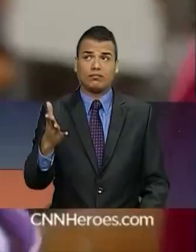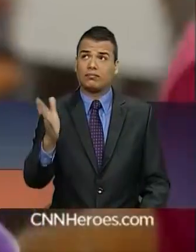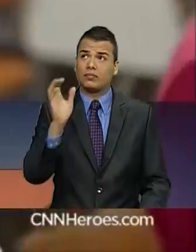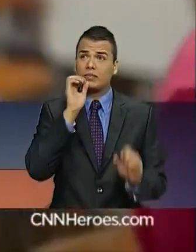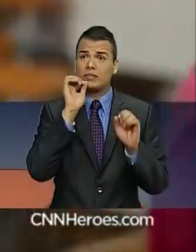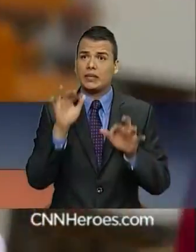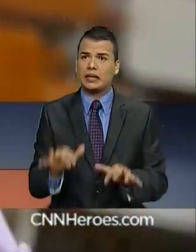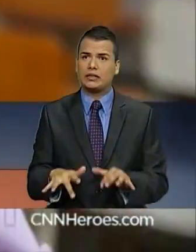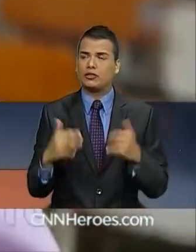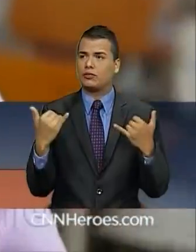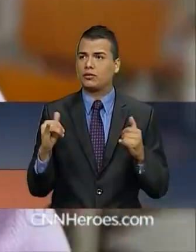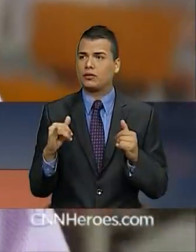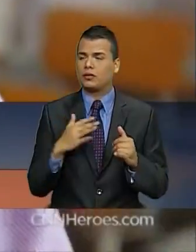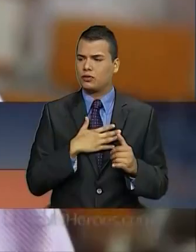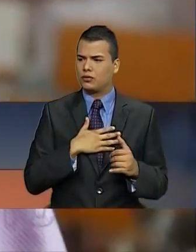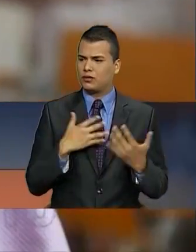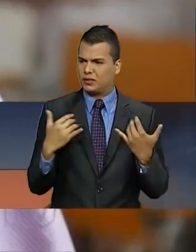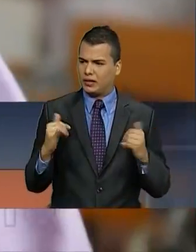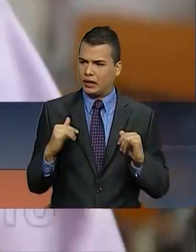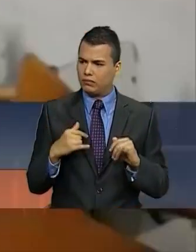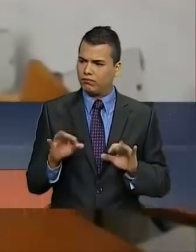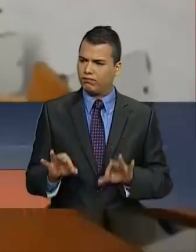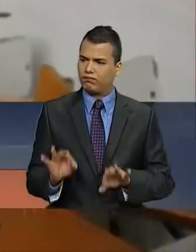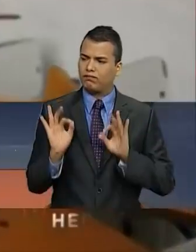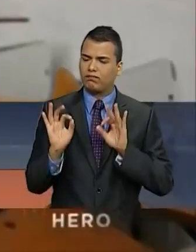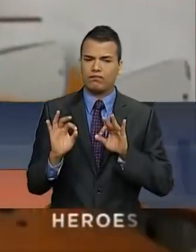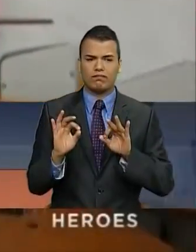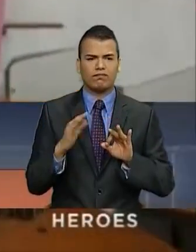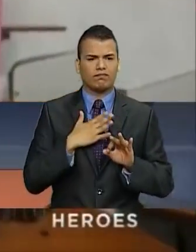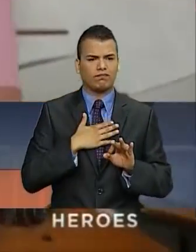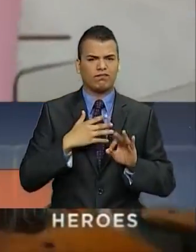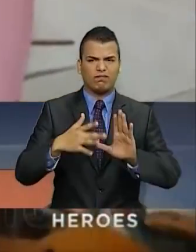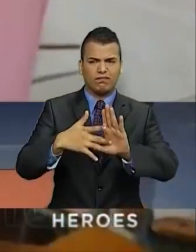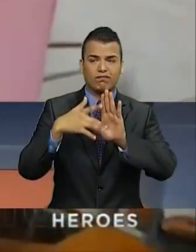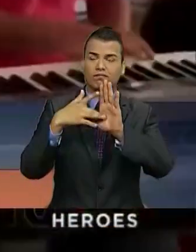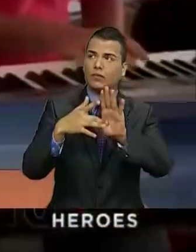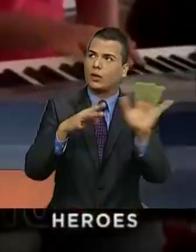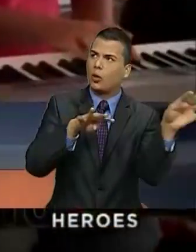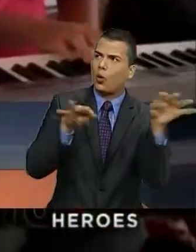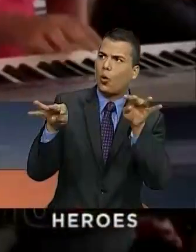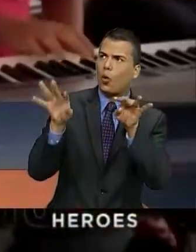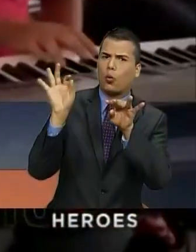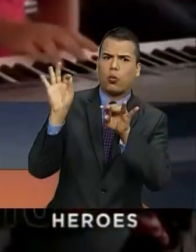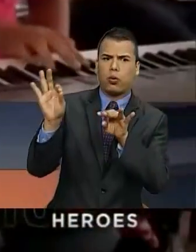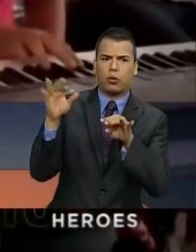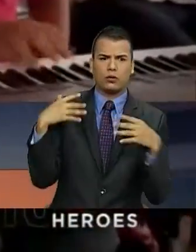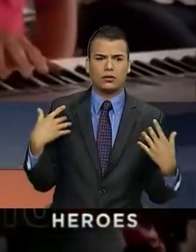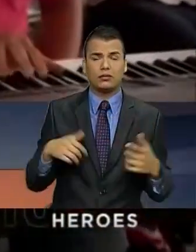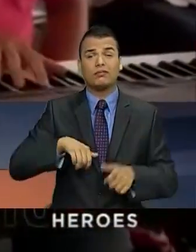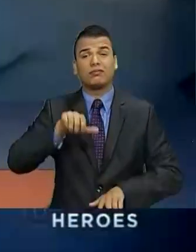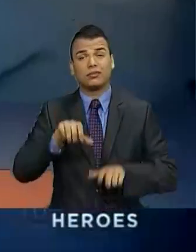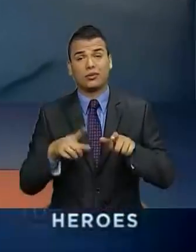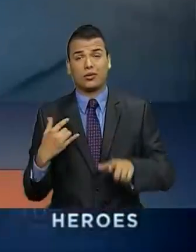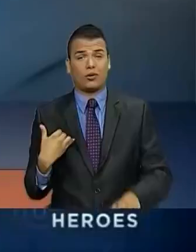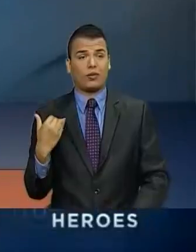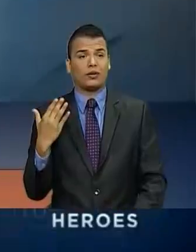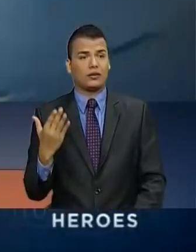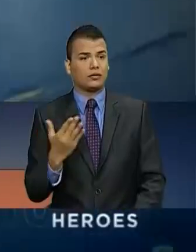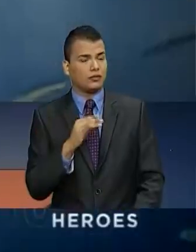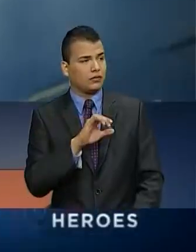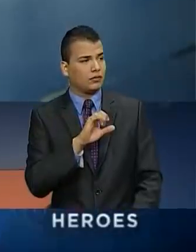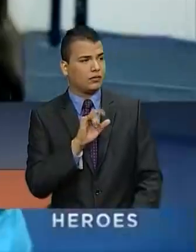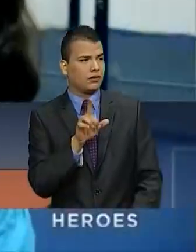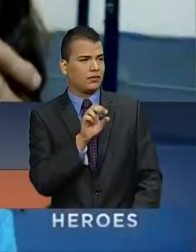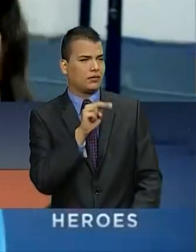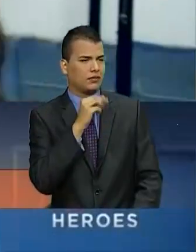de Dios poder ser uno un referente para muchos jóvenes. Jason, gracias